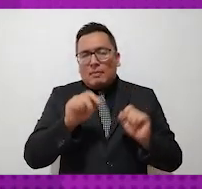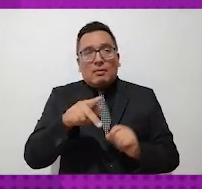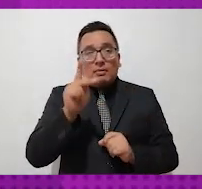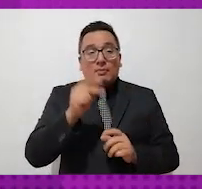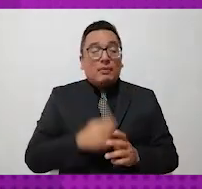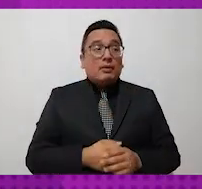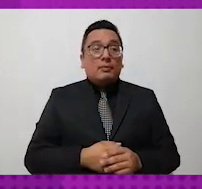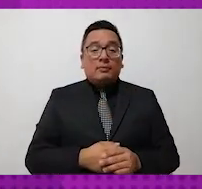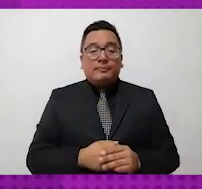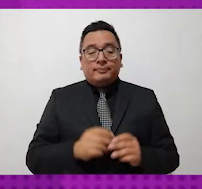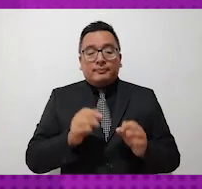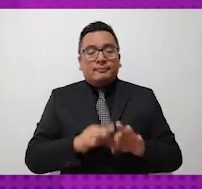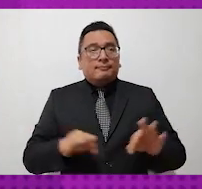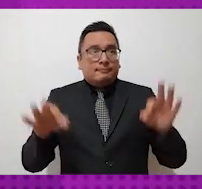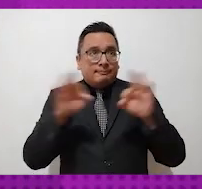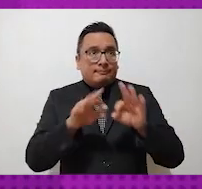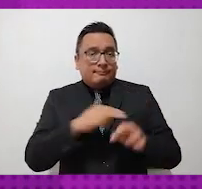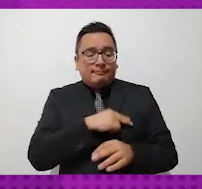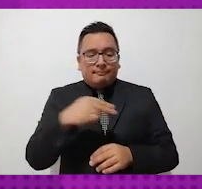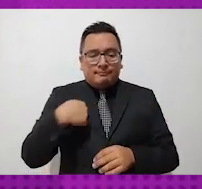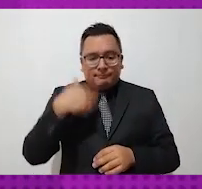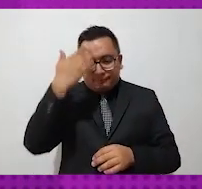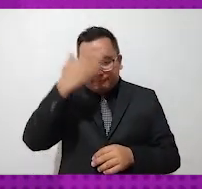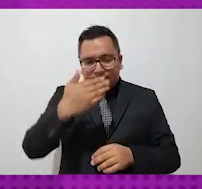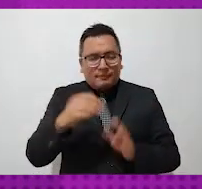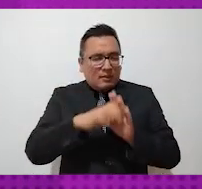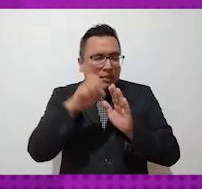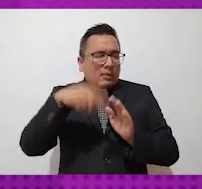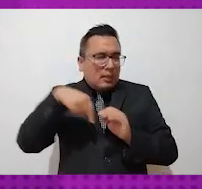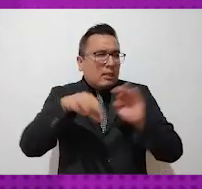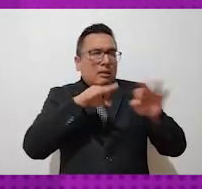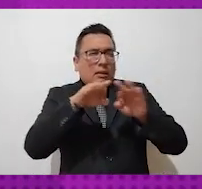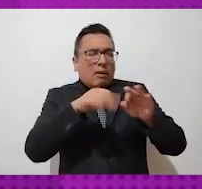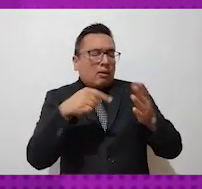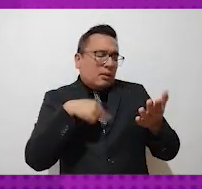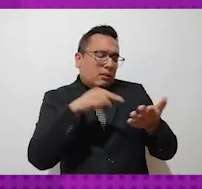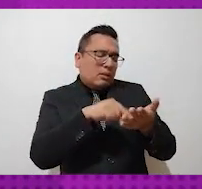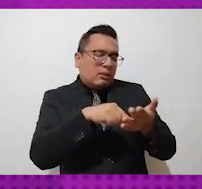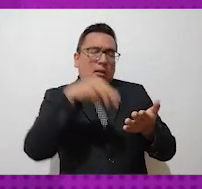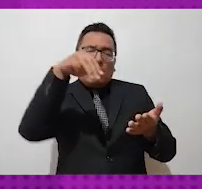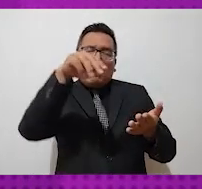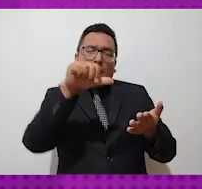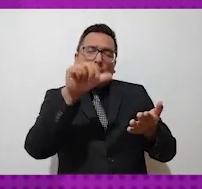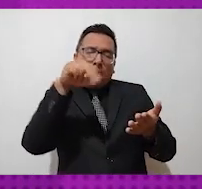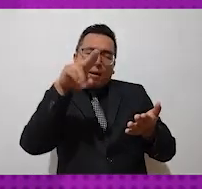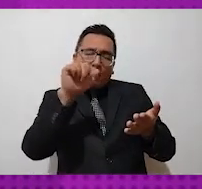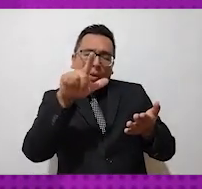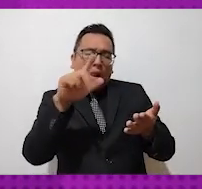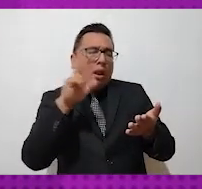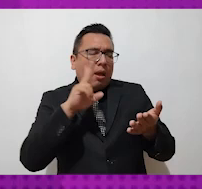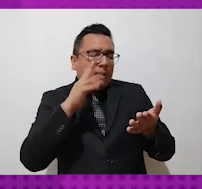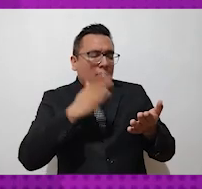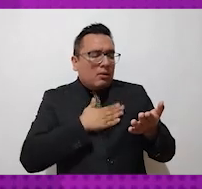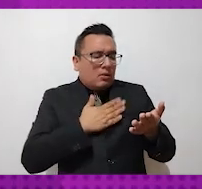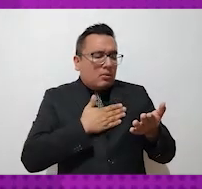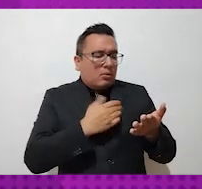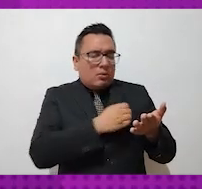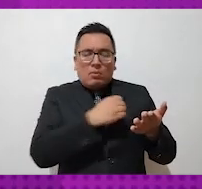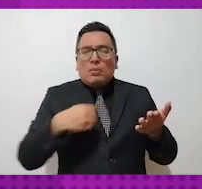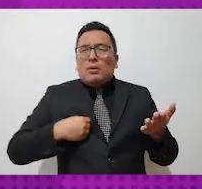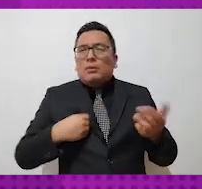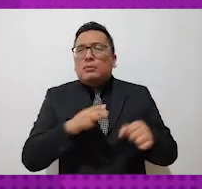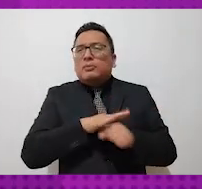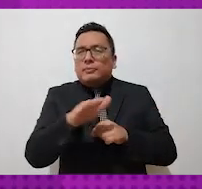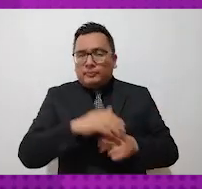yo creo que lo básico es saber en el manual de organización, tú como funcionario, ¿qué estás obligado a